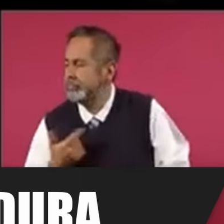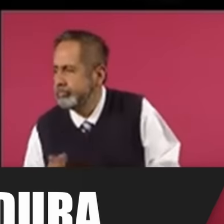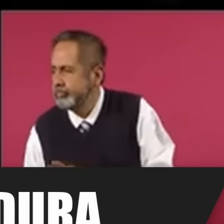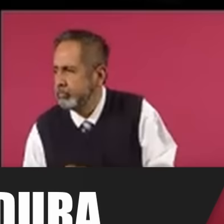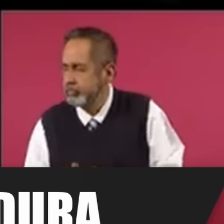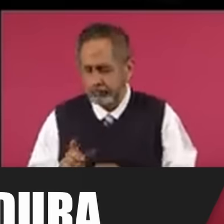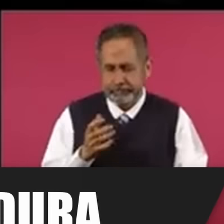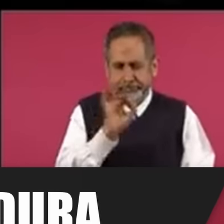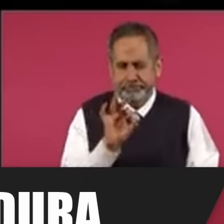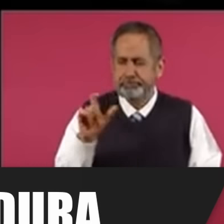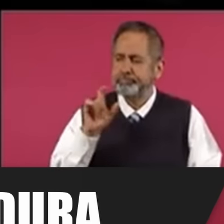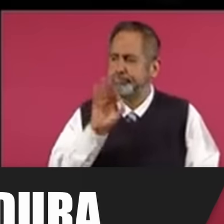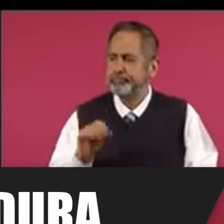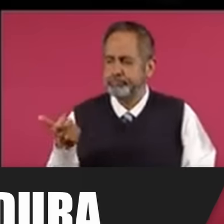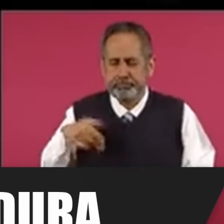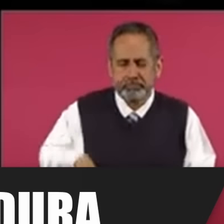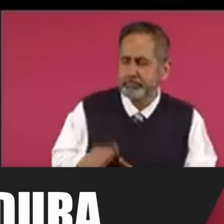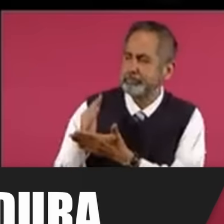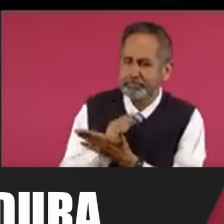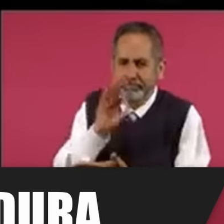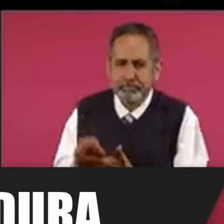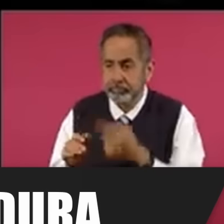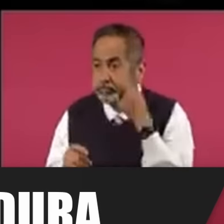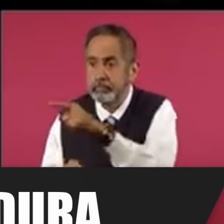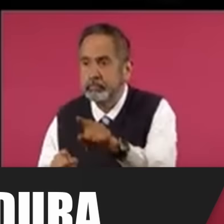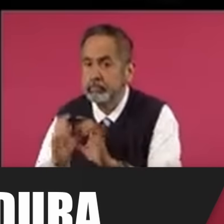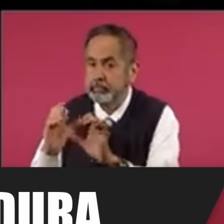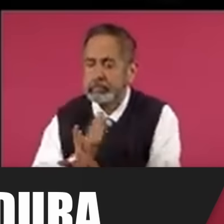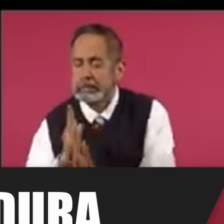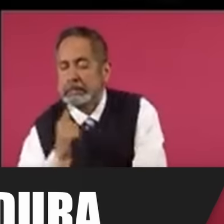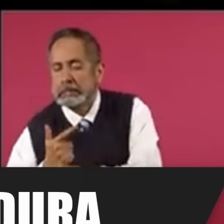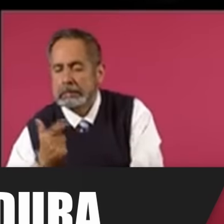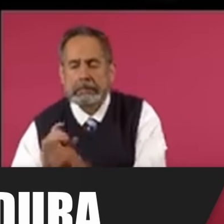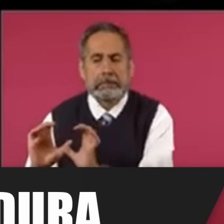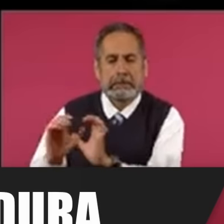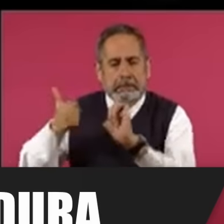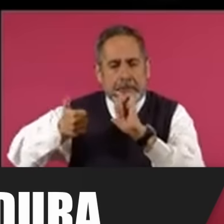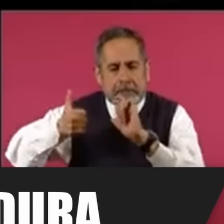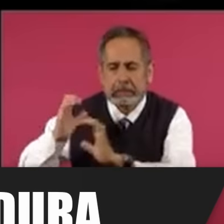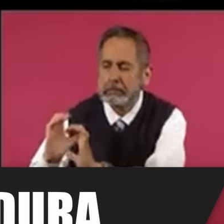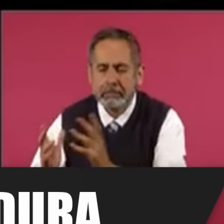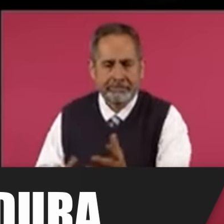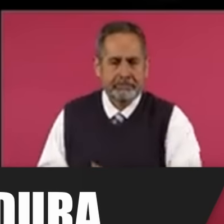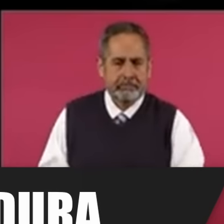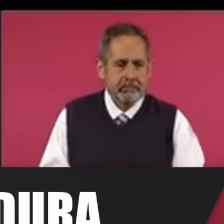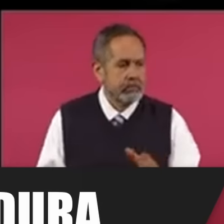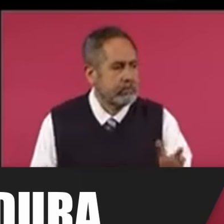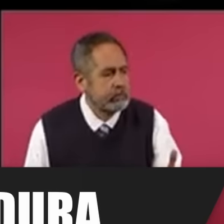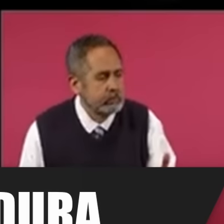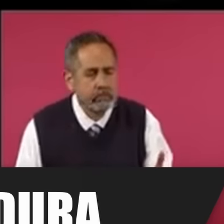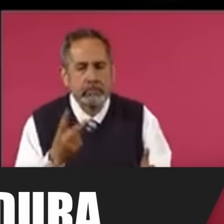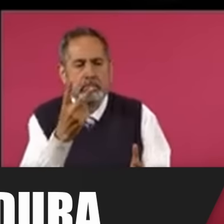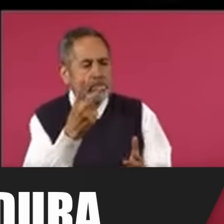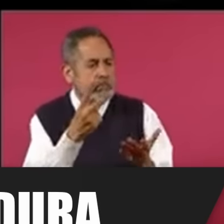debido descuento y además dejan al cliente en su casa porque miren, acá están los orejas de perro nomás con los flashazos. Navarrito, Navarrito, es que ya tiene dos autos de